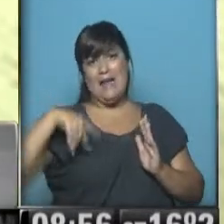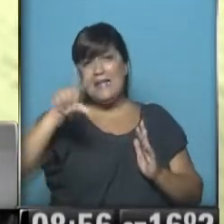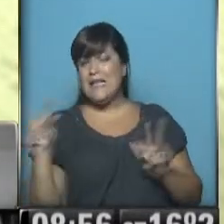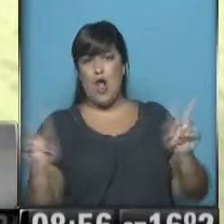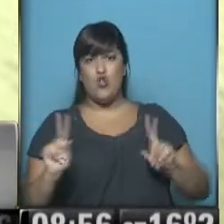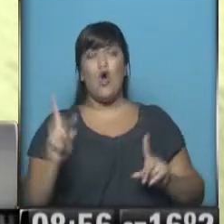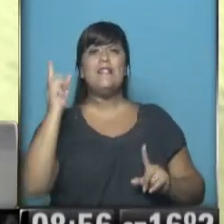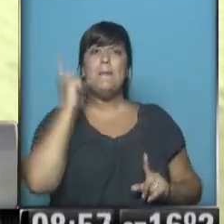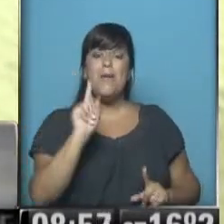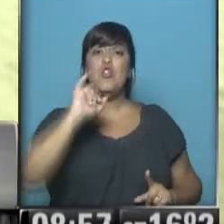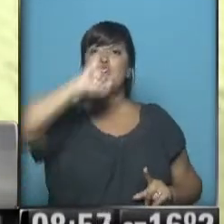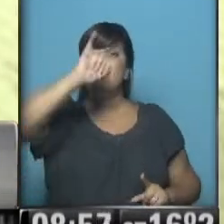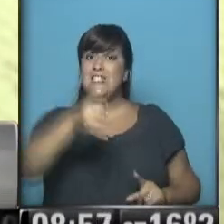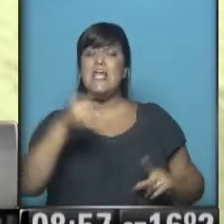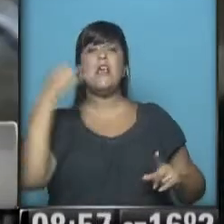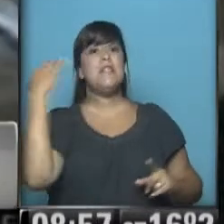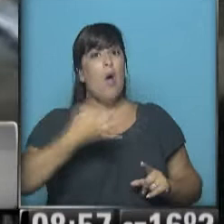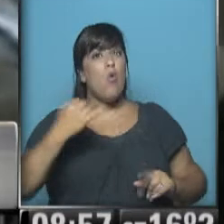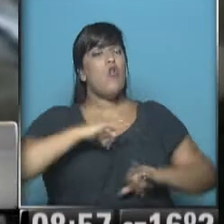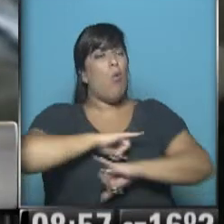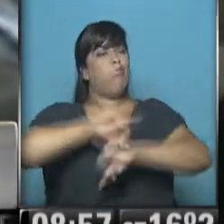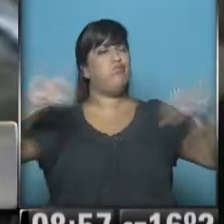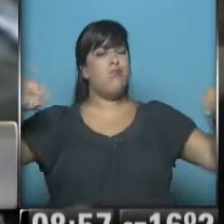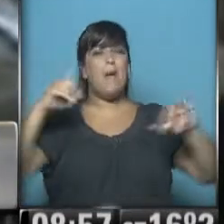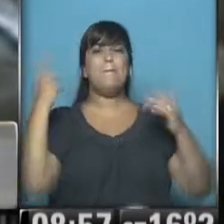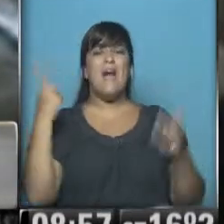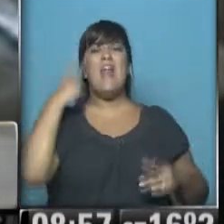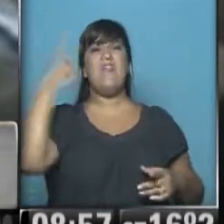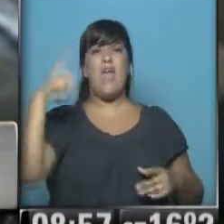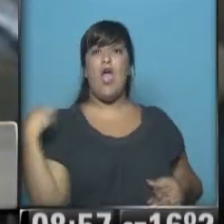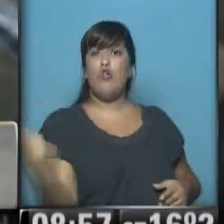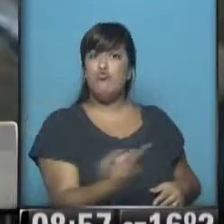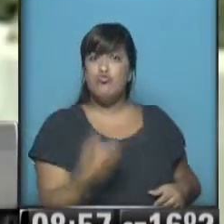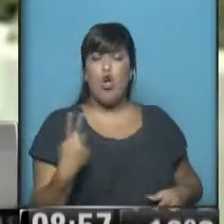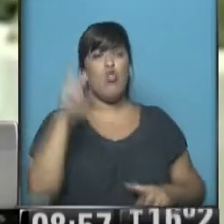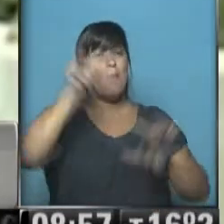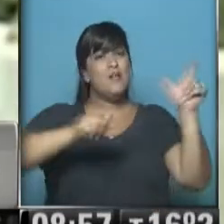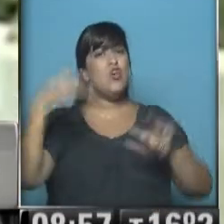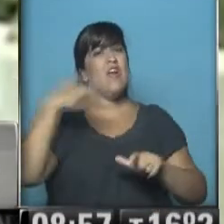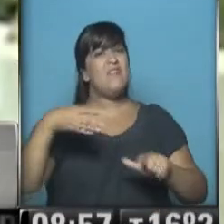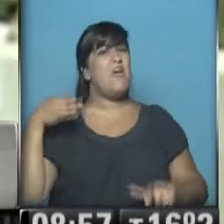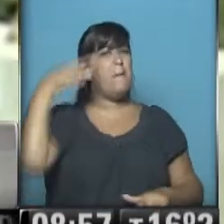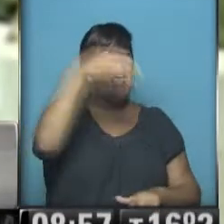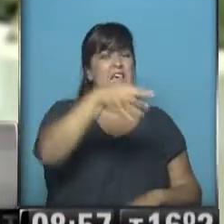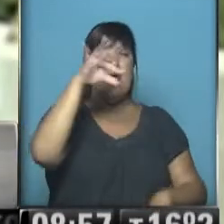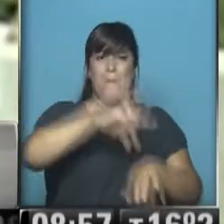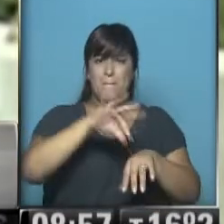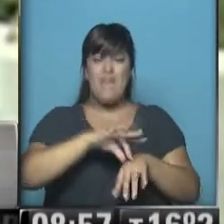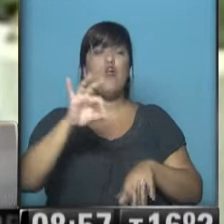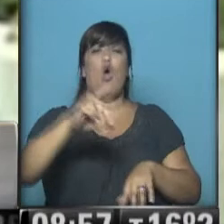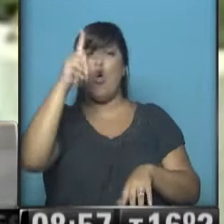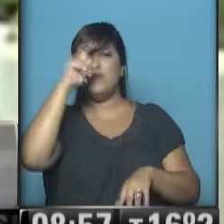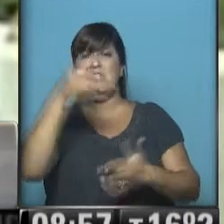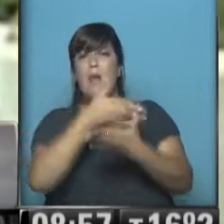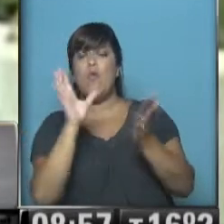pero en todo caso sirva este mensaje para ratificar la idea de que todo el mundo debería acudir a su médico, a su hospital público más cercano, donde